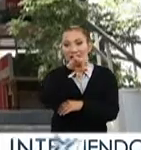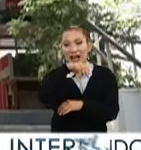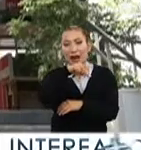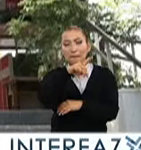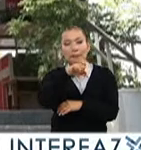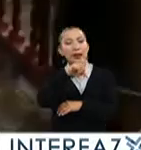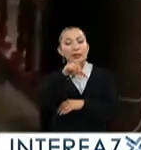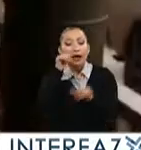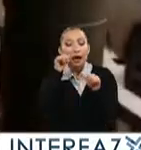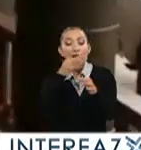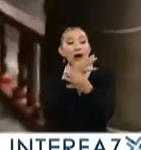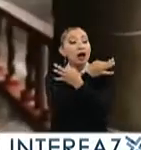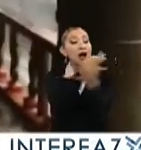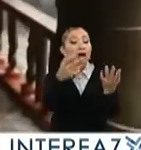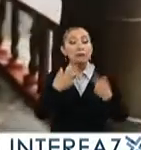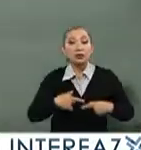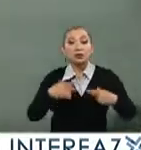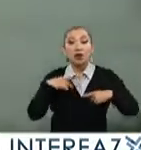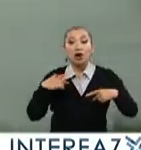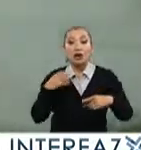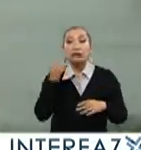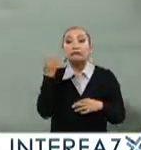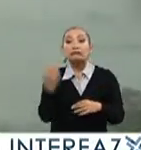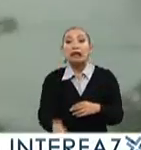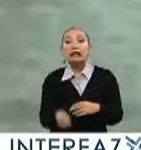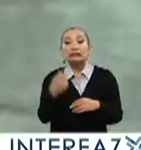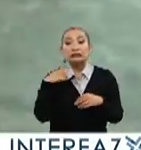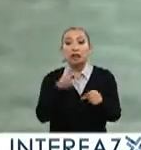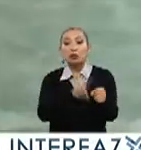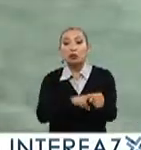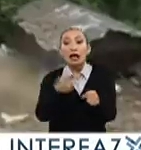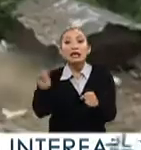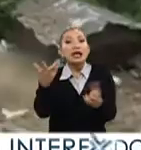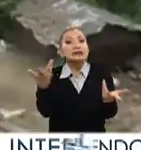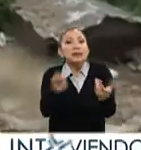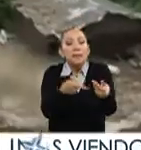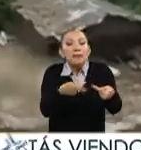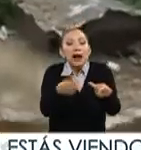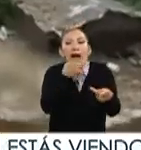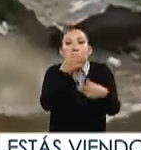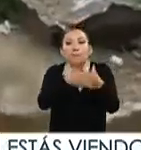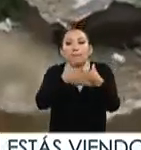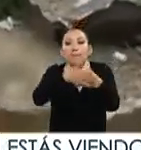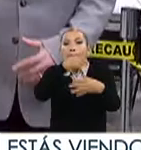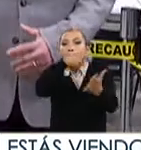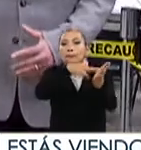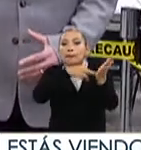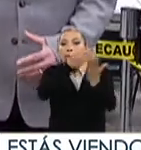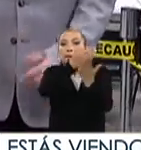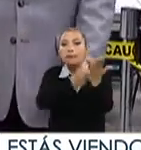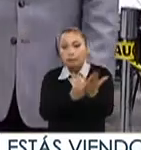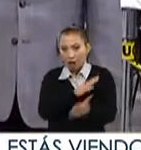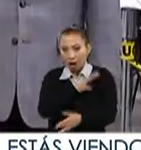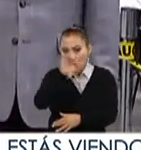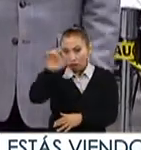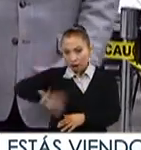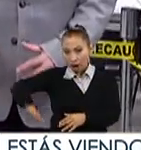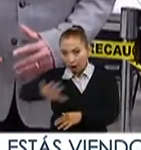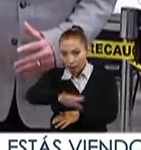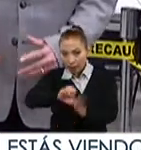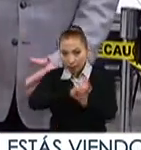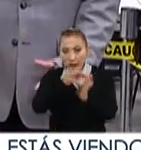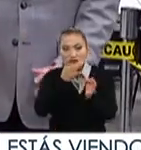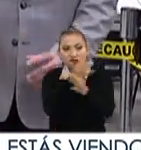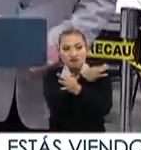se enfoca en informar a la población sobre qué son los desastres y qué hacer ante una situación de peligro. Hay otras áreas que son las